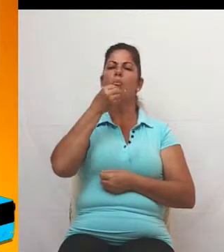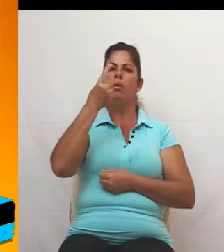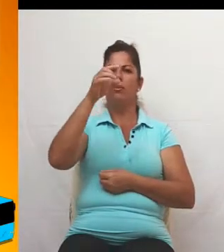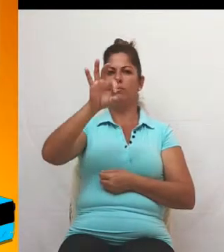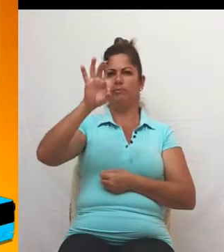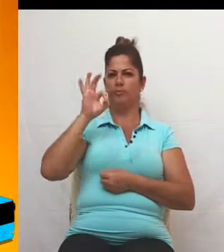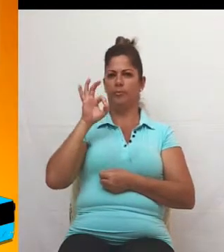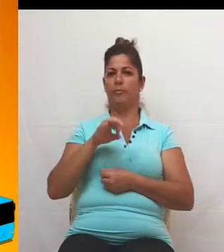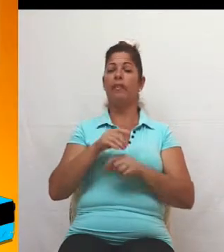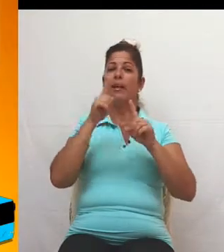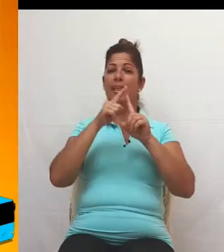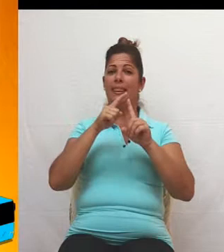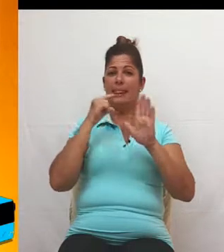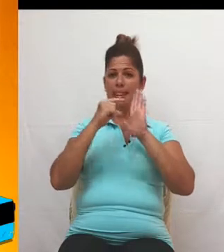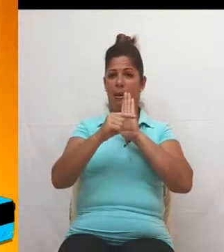viviendo